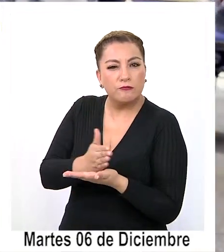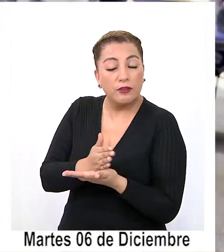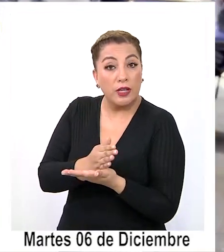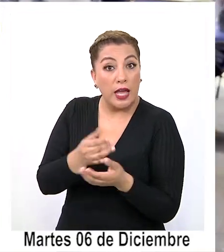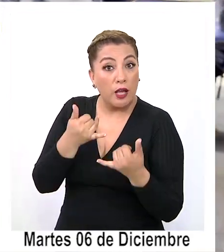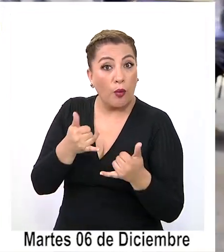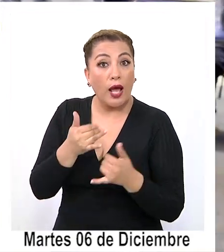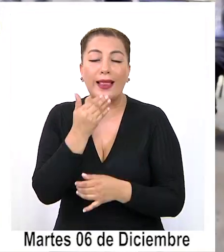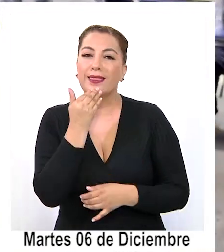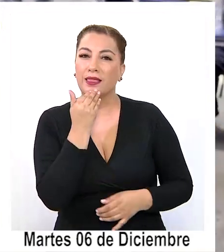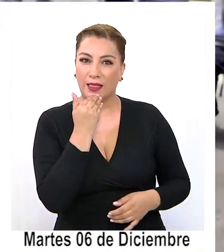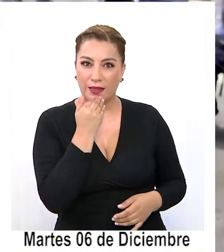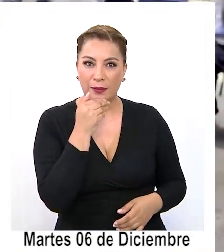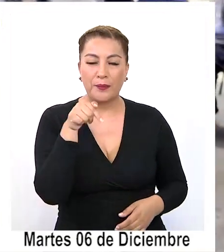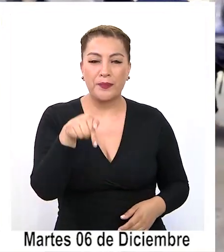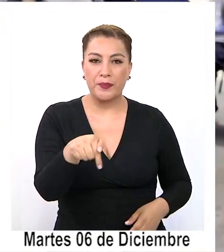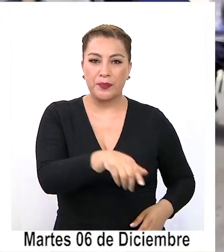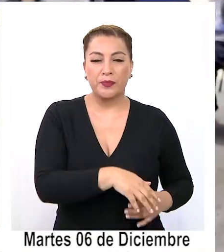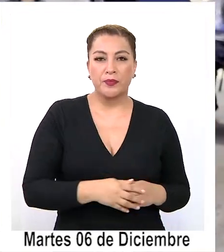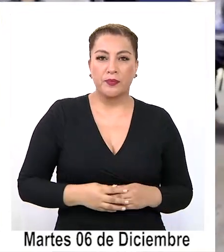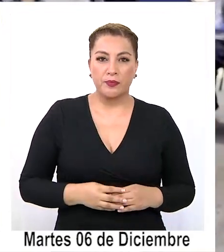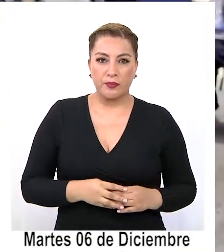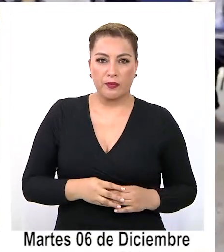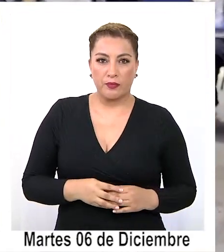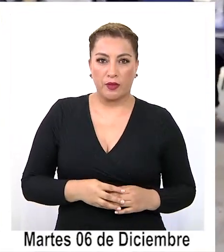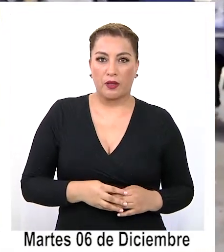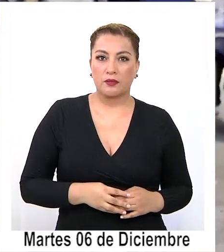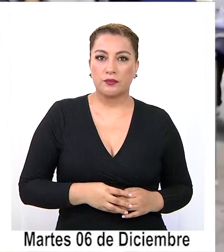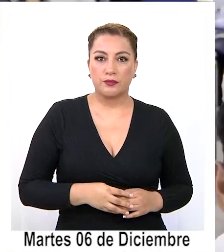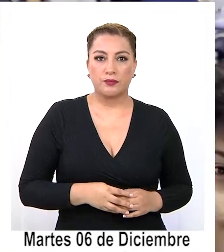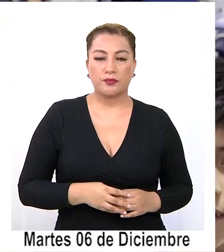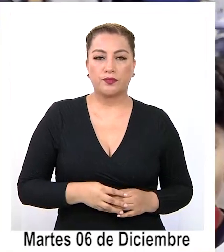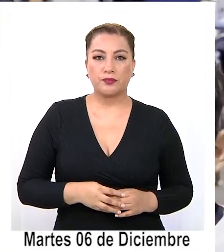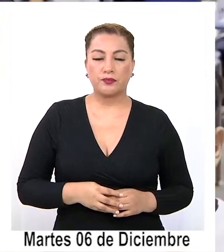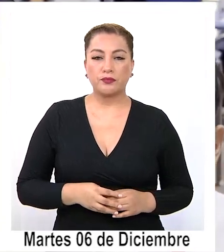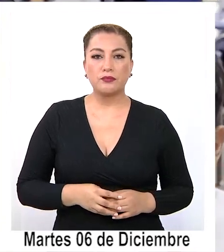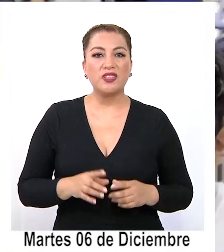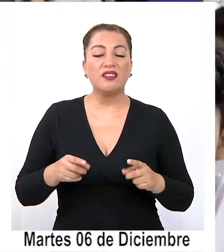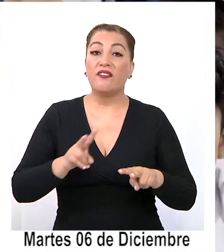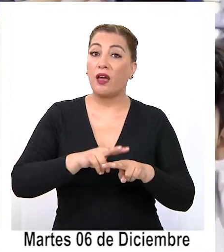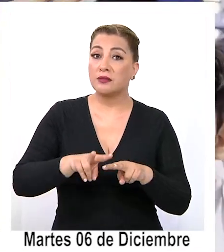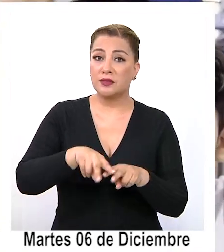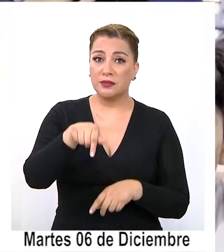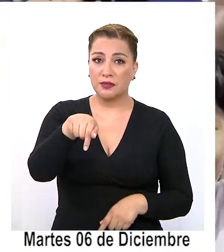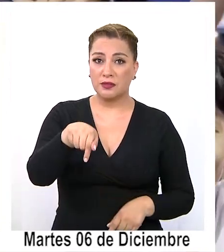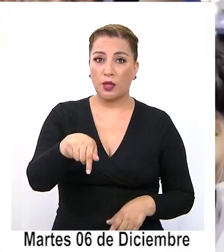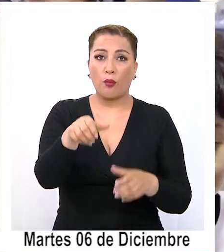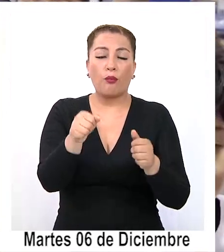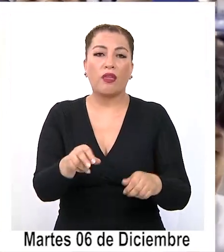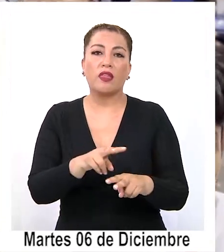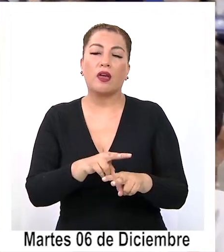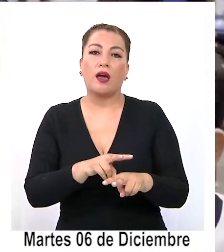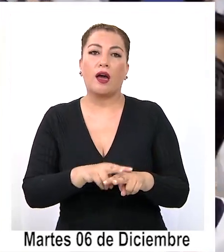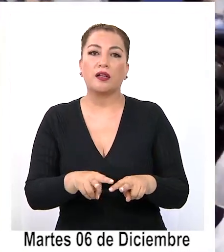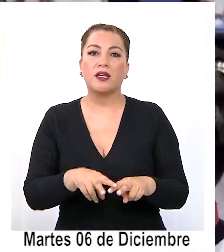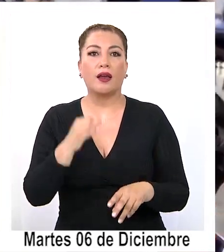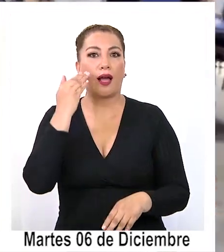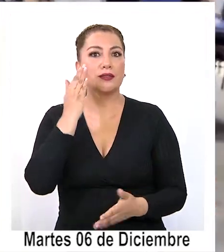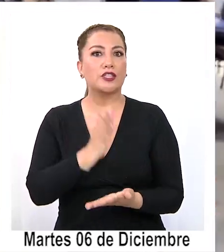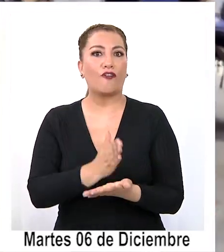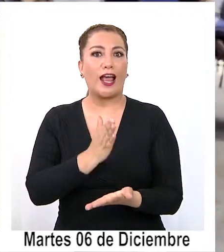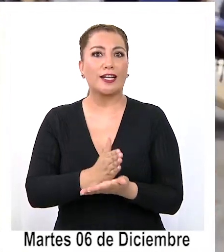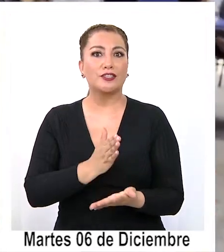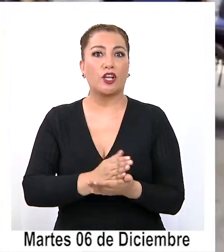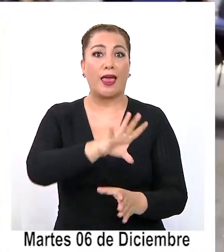pero sí estamos en este caso, yo creo que se tiene que plantear que esto puede ser hasta una obligación por